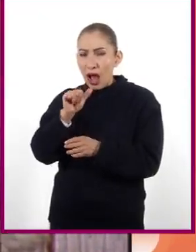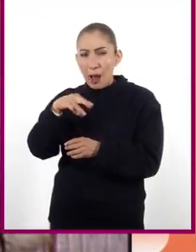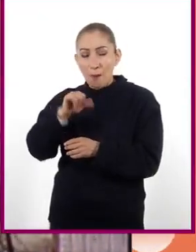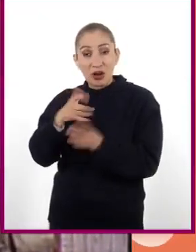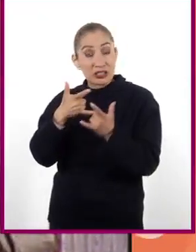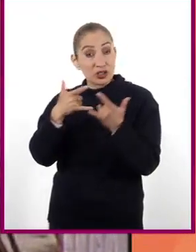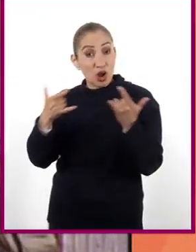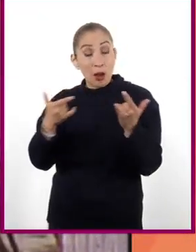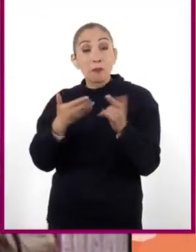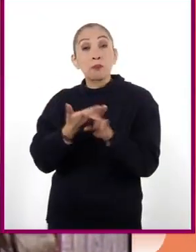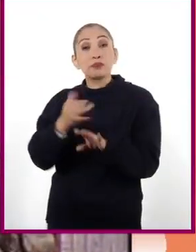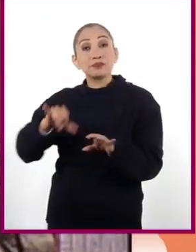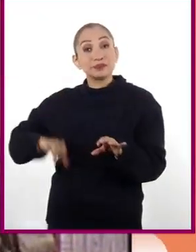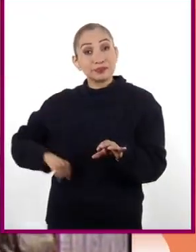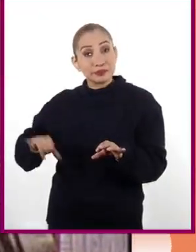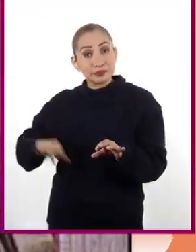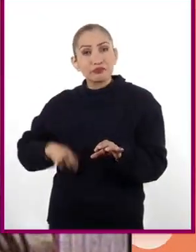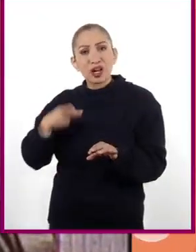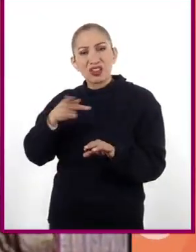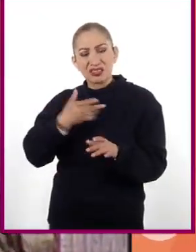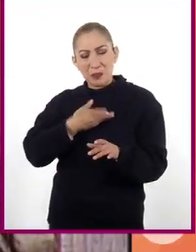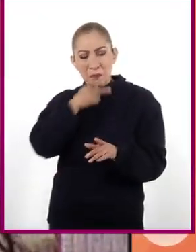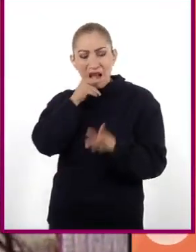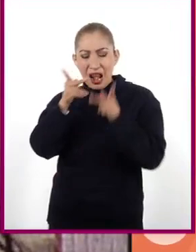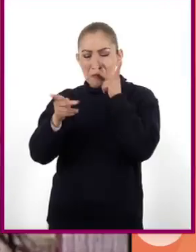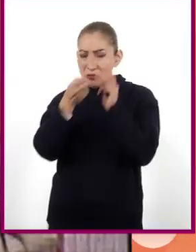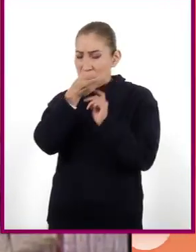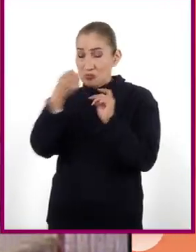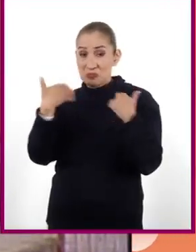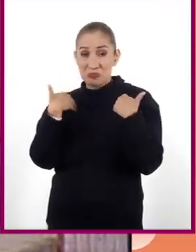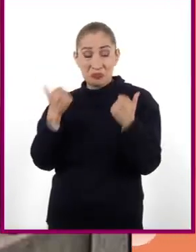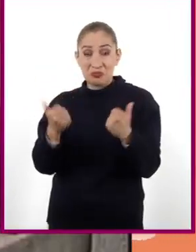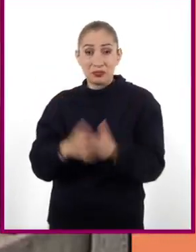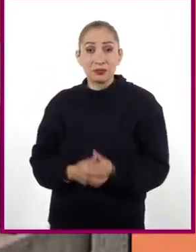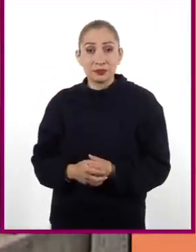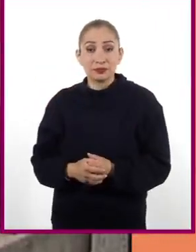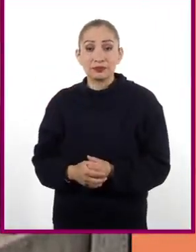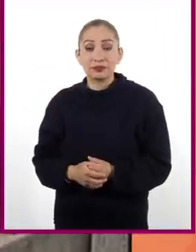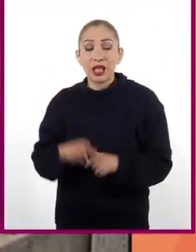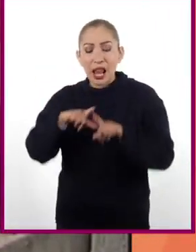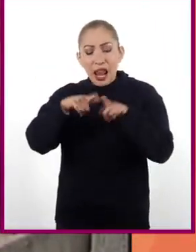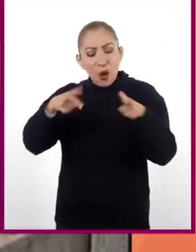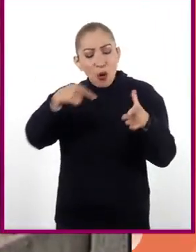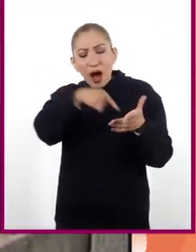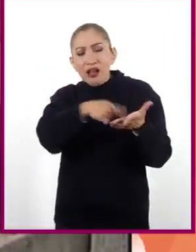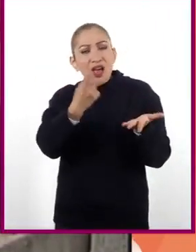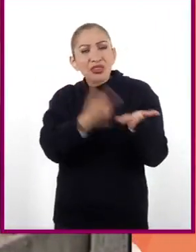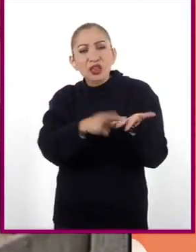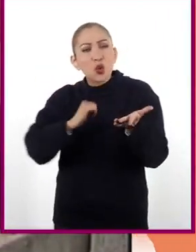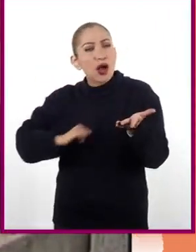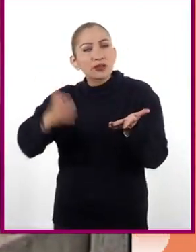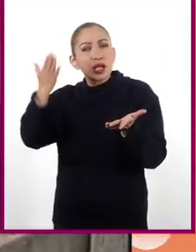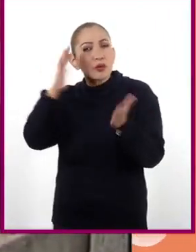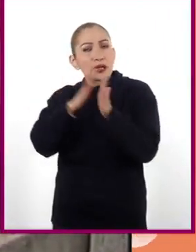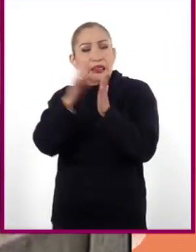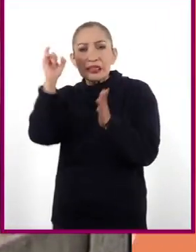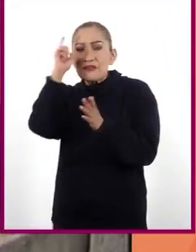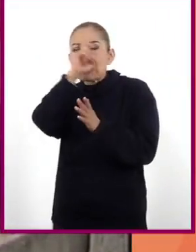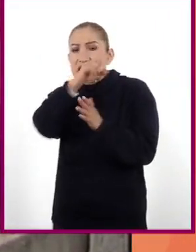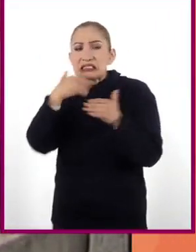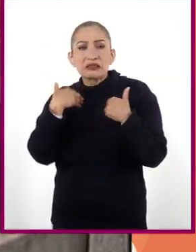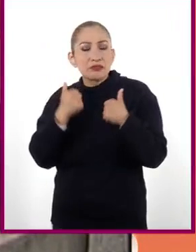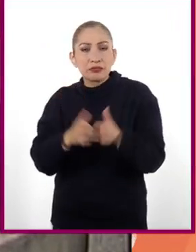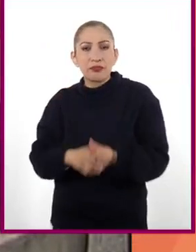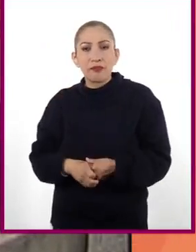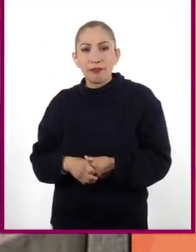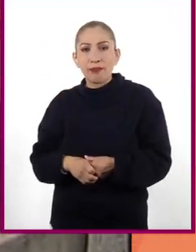La historia es muy interesante, pero hay palabras y frases que no comprendo. El lenguaje de esta novela tan antigua resulta difícil de